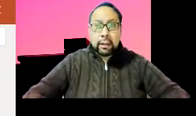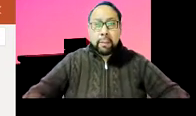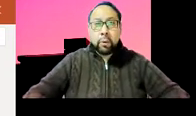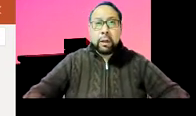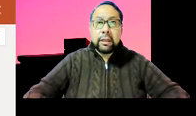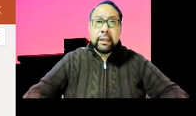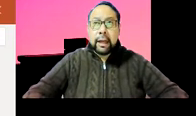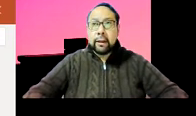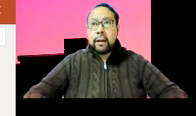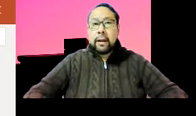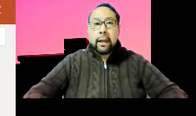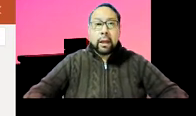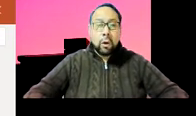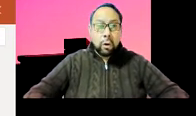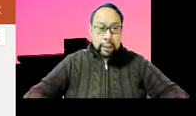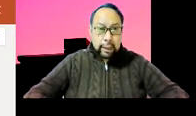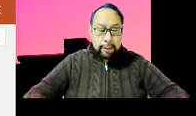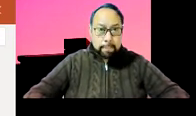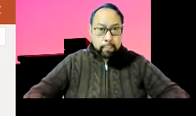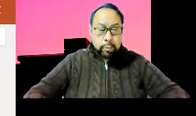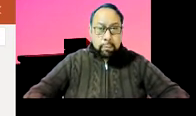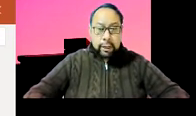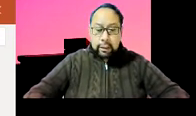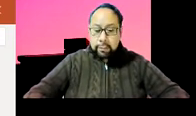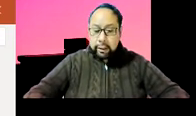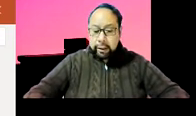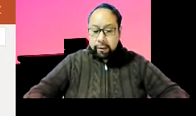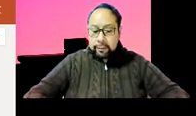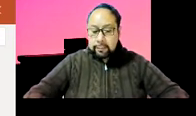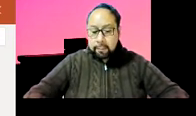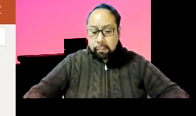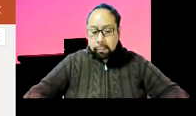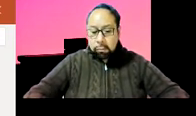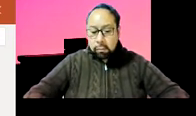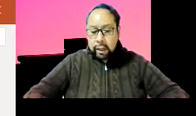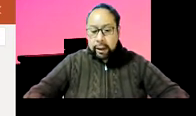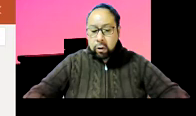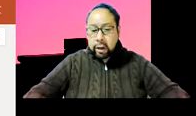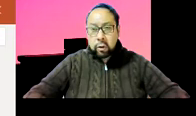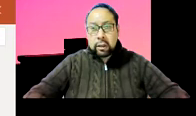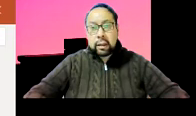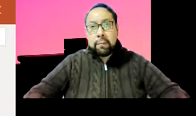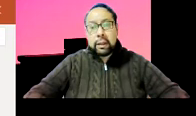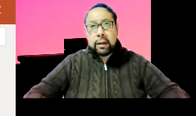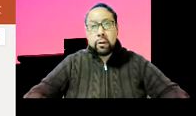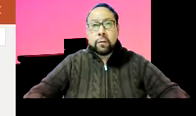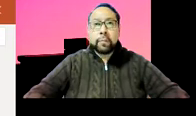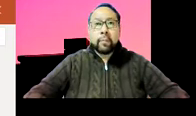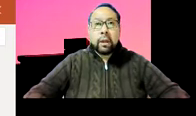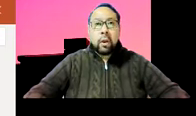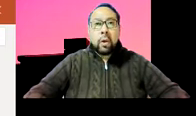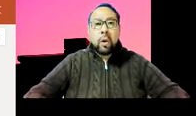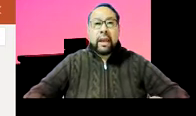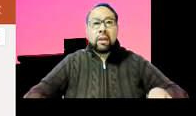vamos a ver, que es la publicidad ecológica, precisamente ahí lo que nos está